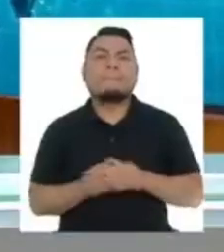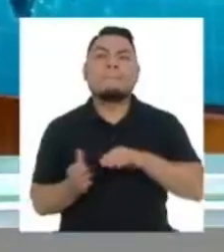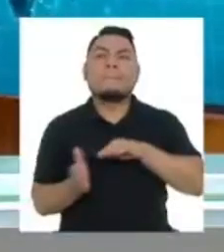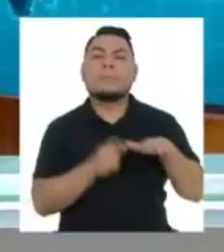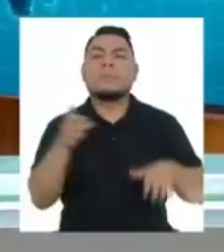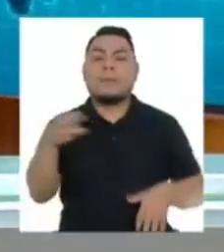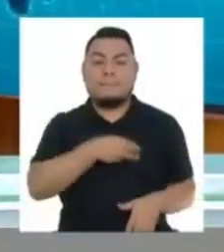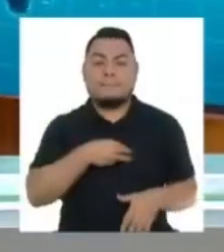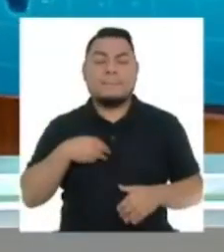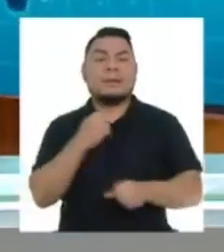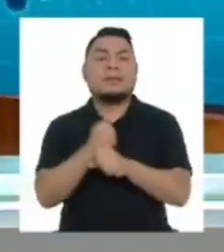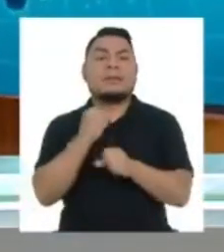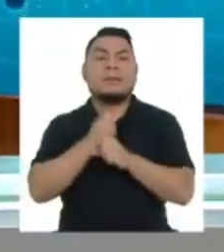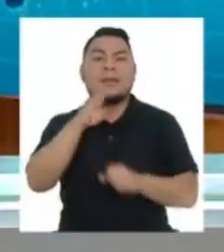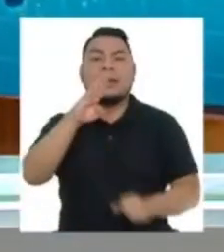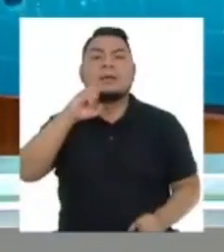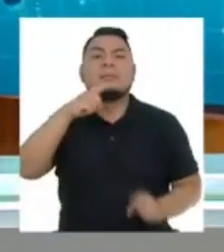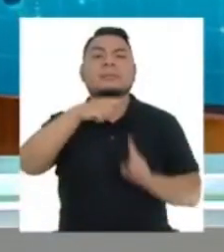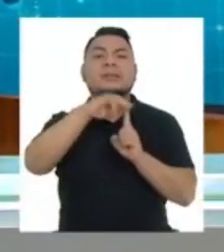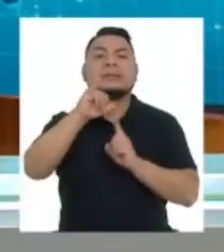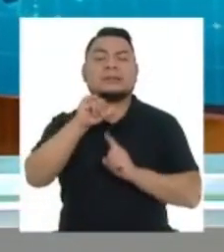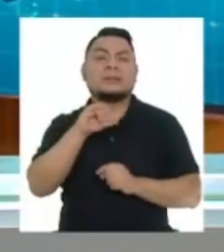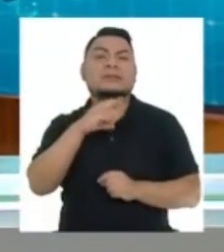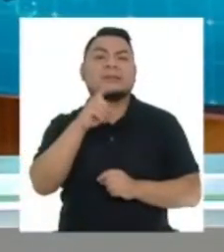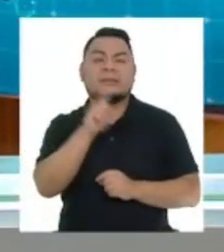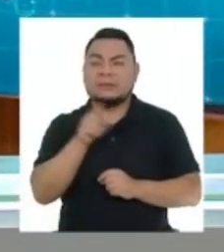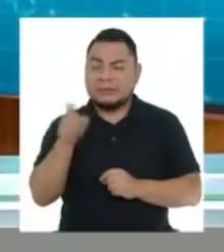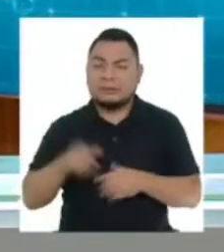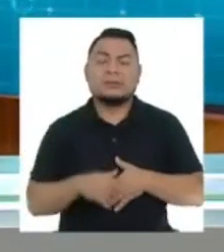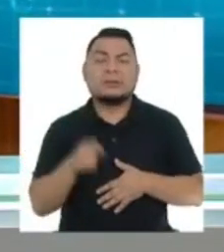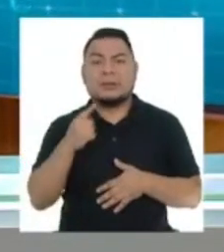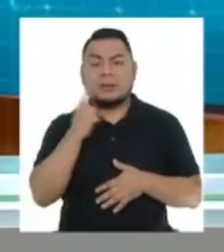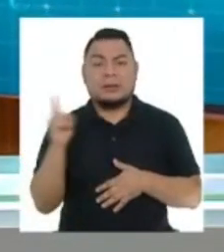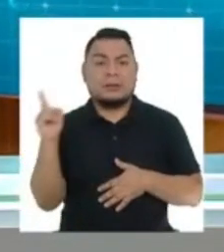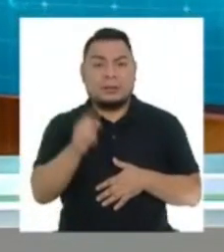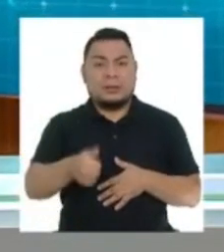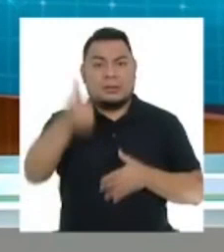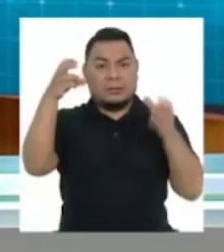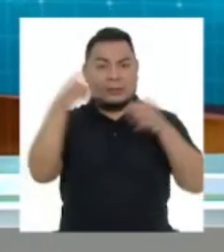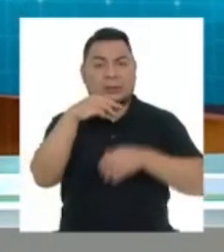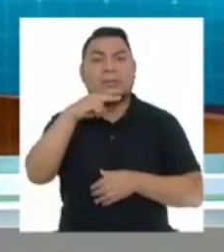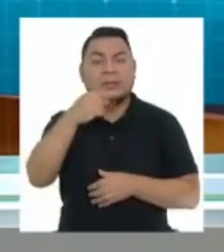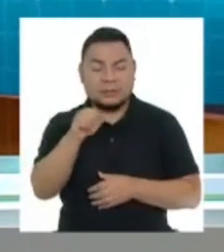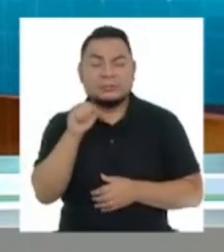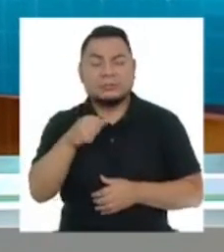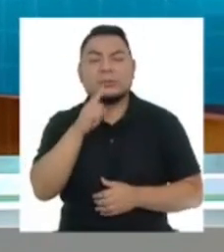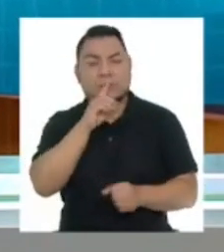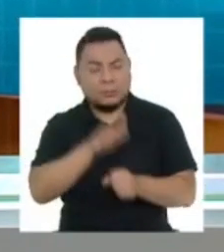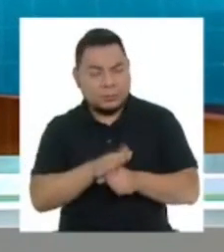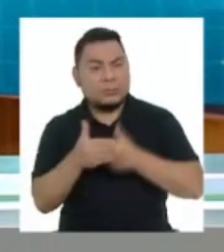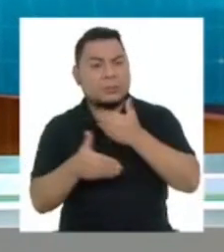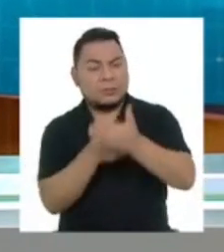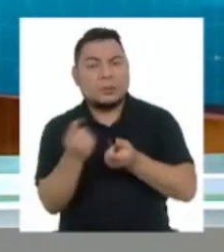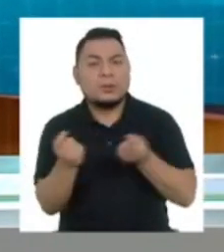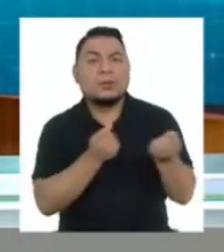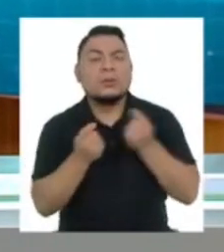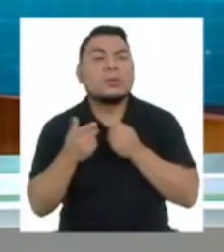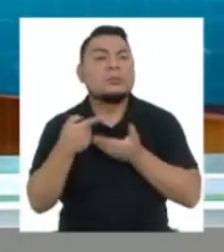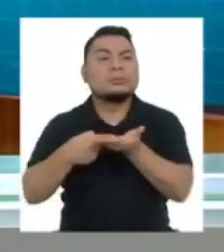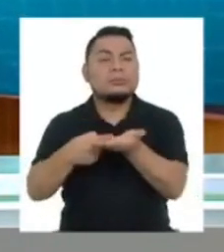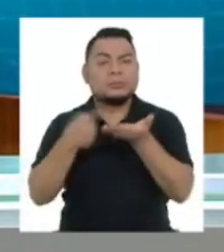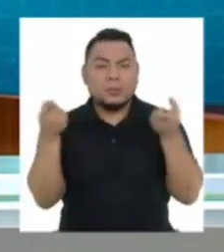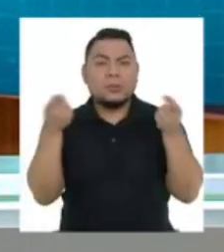Con la ministra de Trabajo, Betsy Chávez, aseguró que la presidencia de Mirta Vázquez en la PCM va a ayudar a los gobiernos a generar